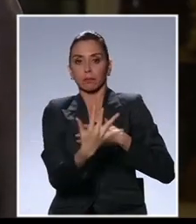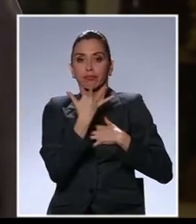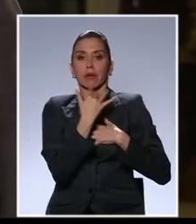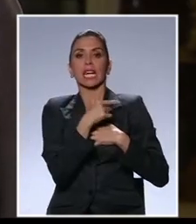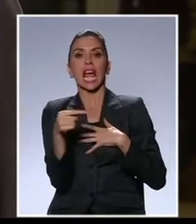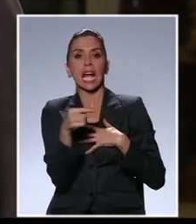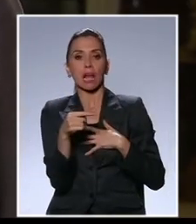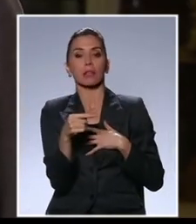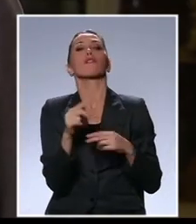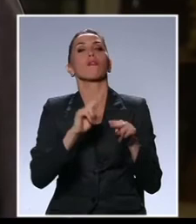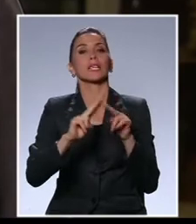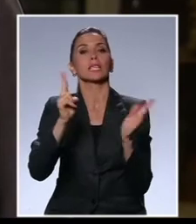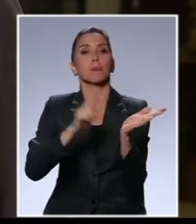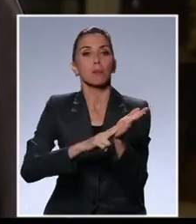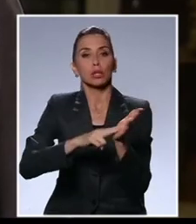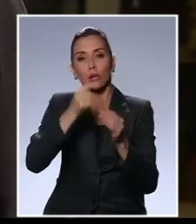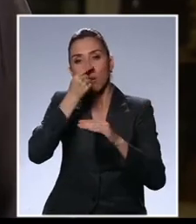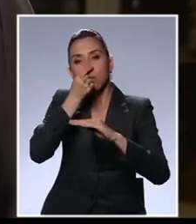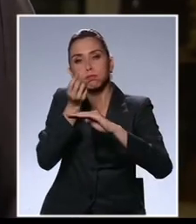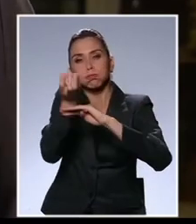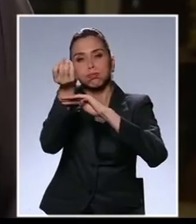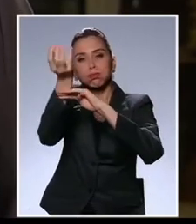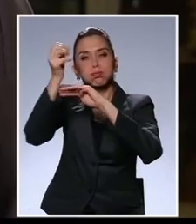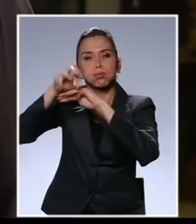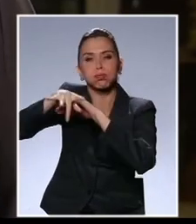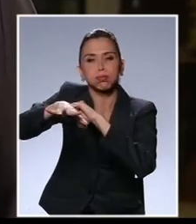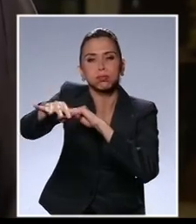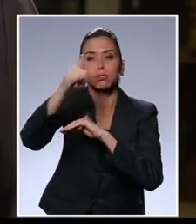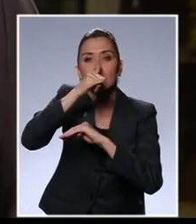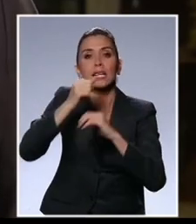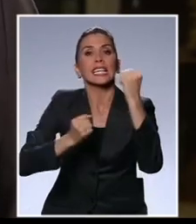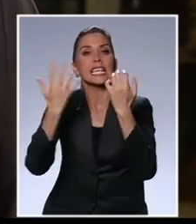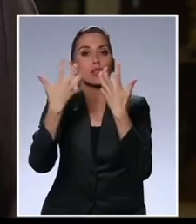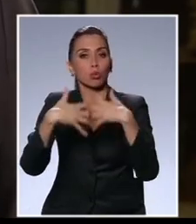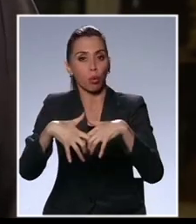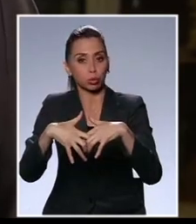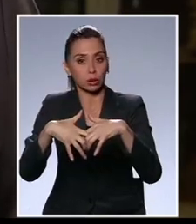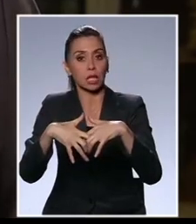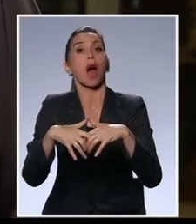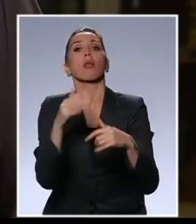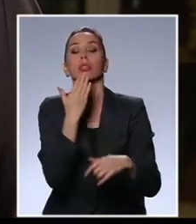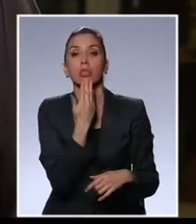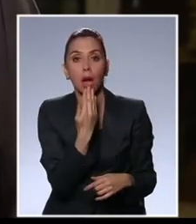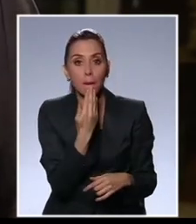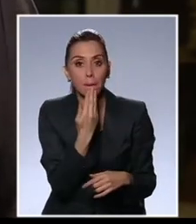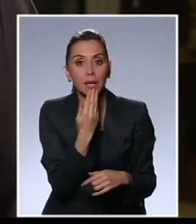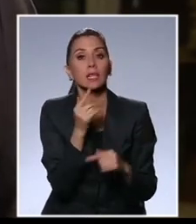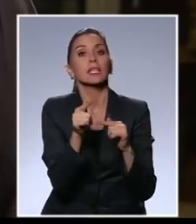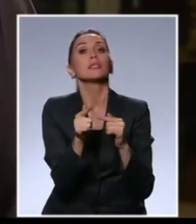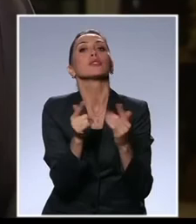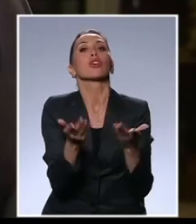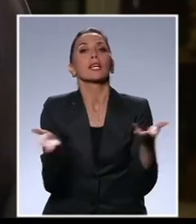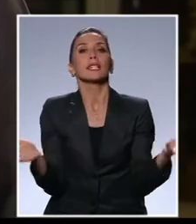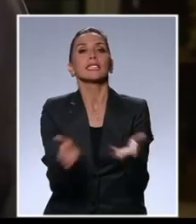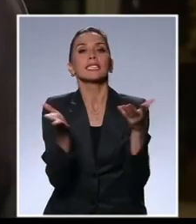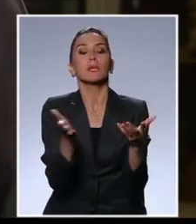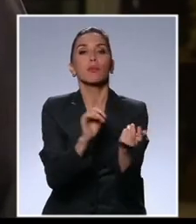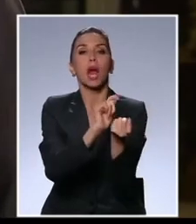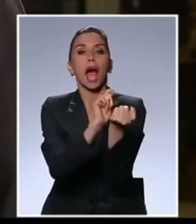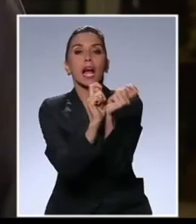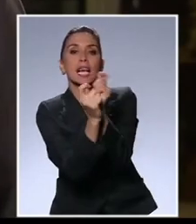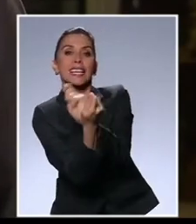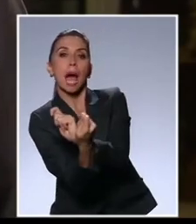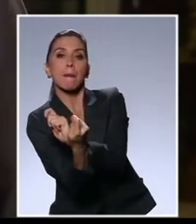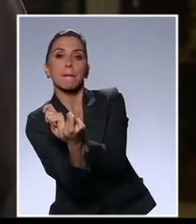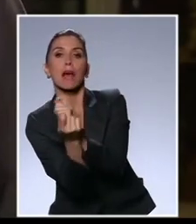impuestos a la emisión de contaminantes en la industria esta medida también operará como una forma de estimular el cambio hacia